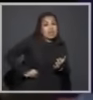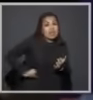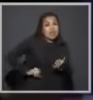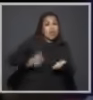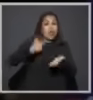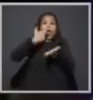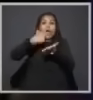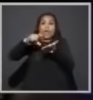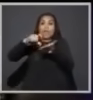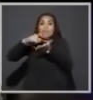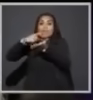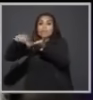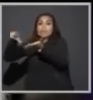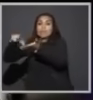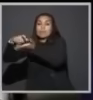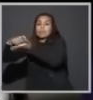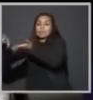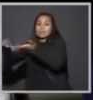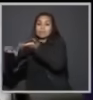comprar